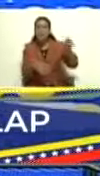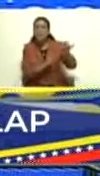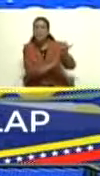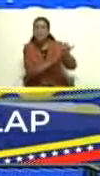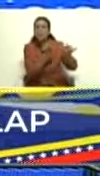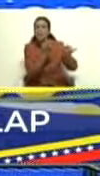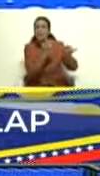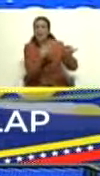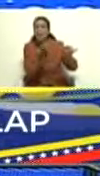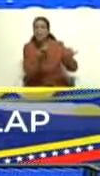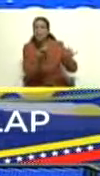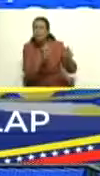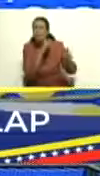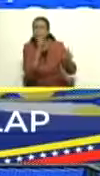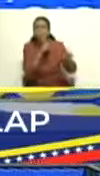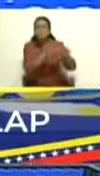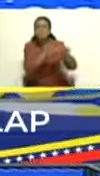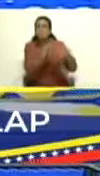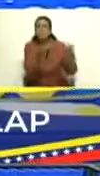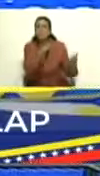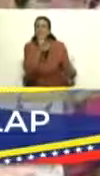nombrado.